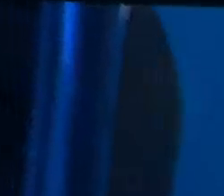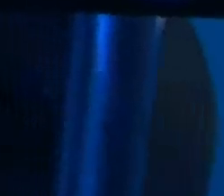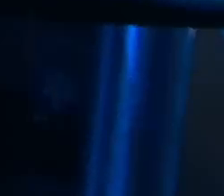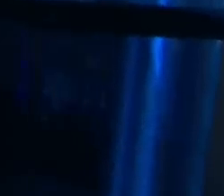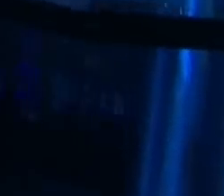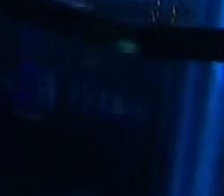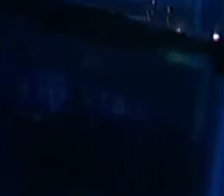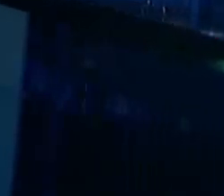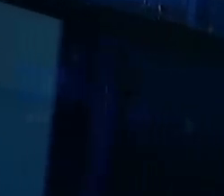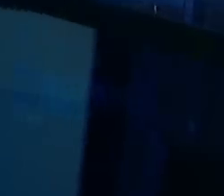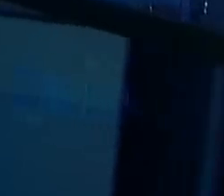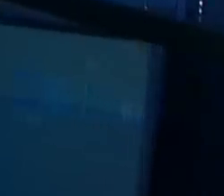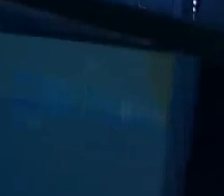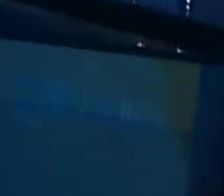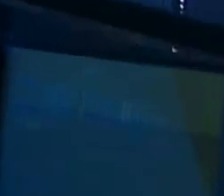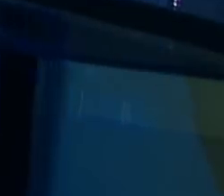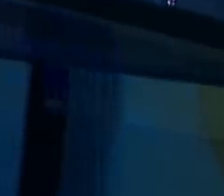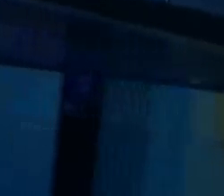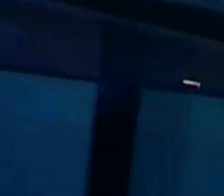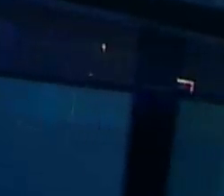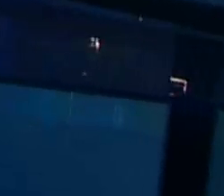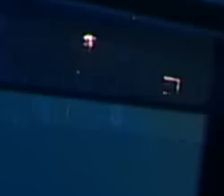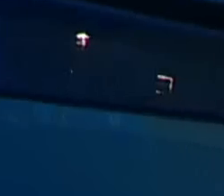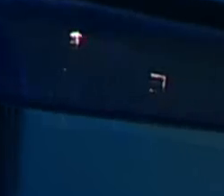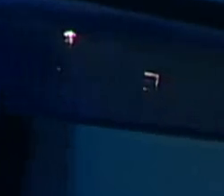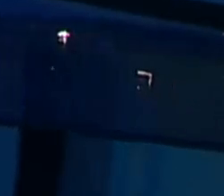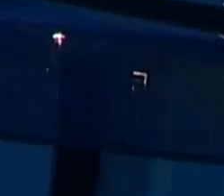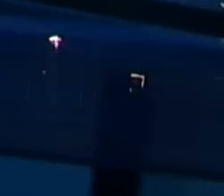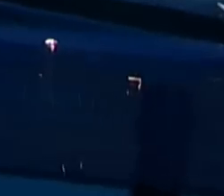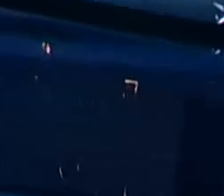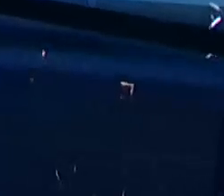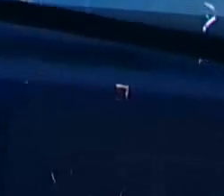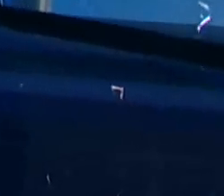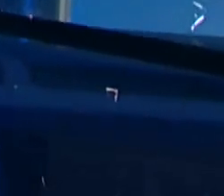Solo invocarte voy a convertirlo en miel, en tu